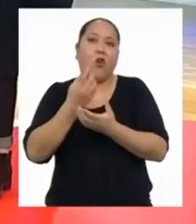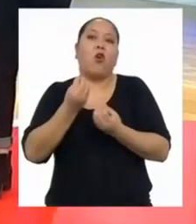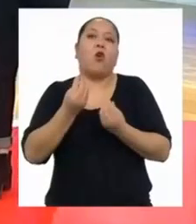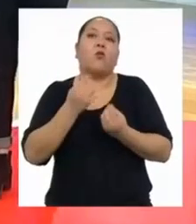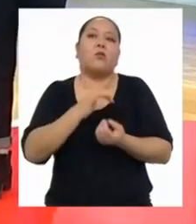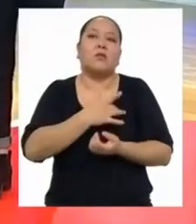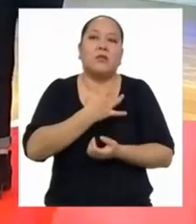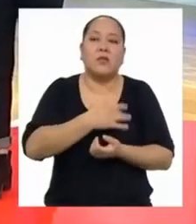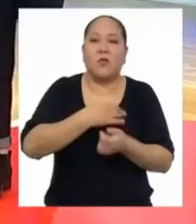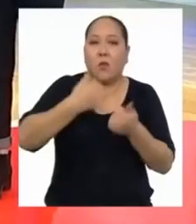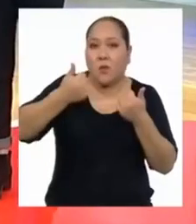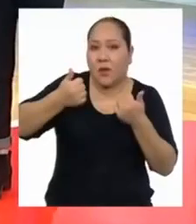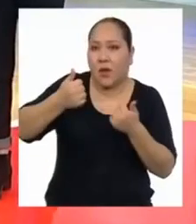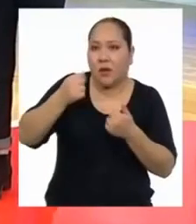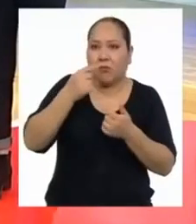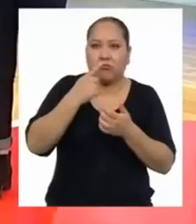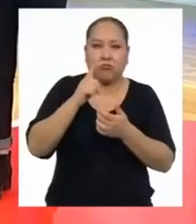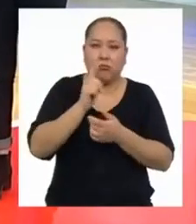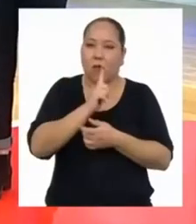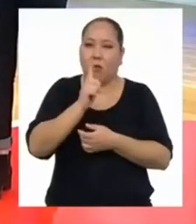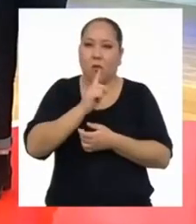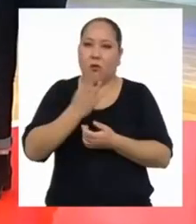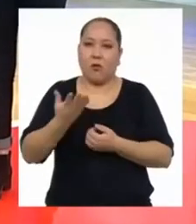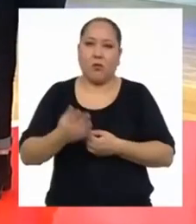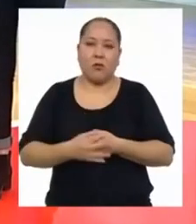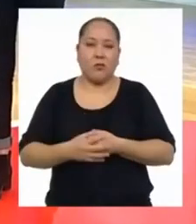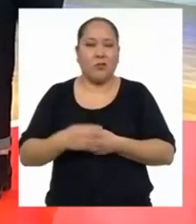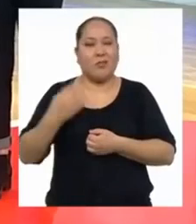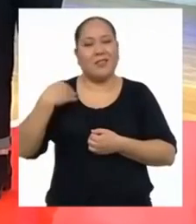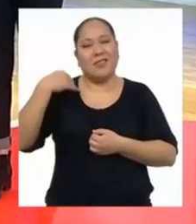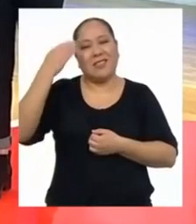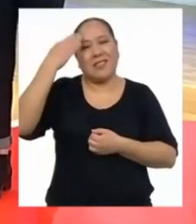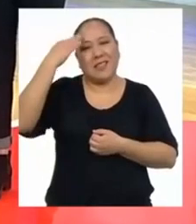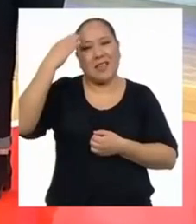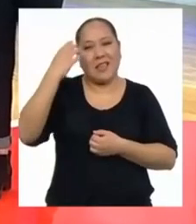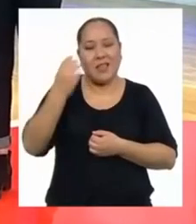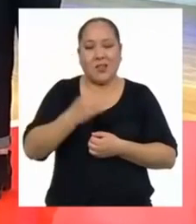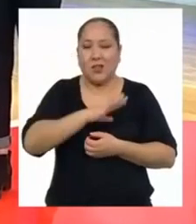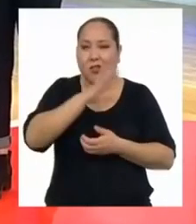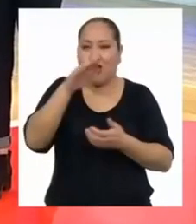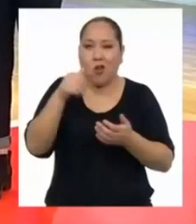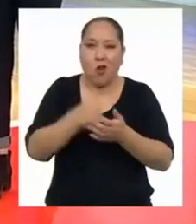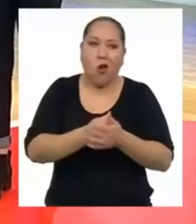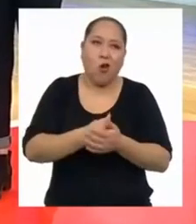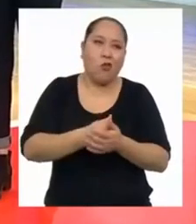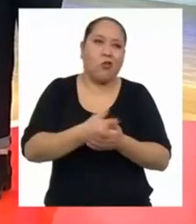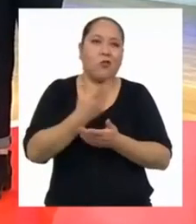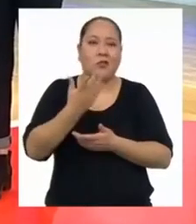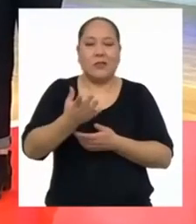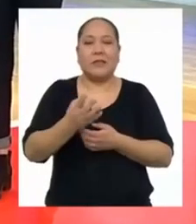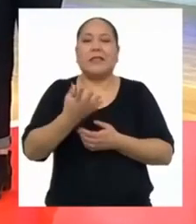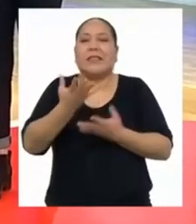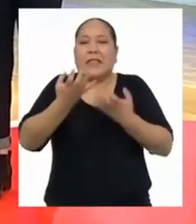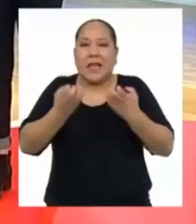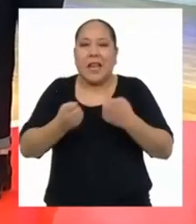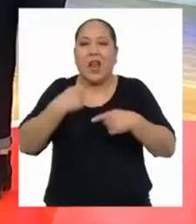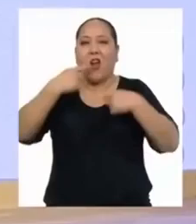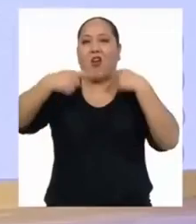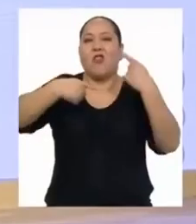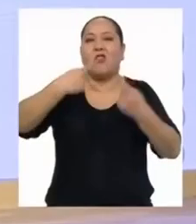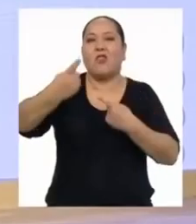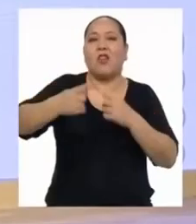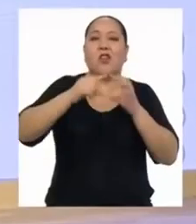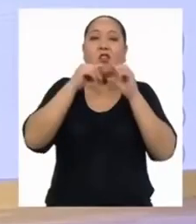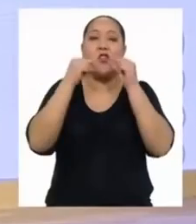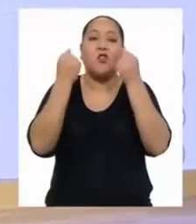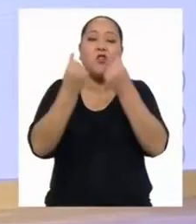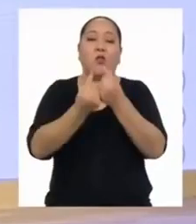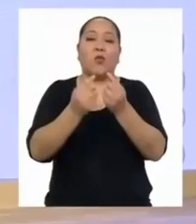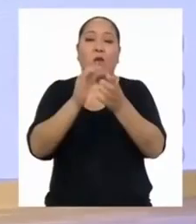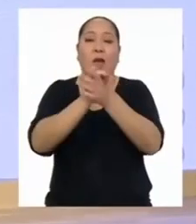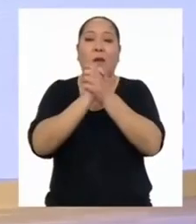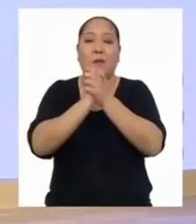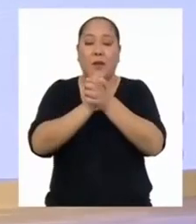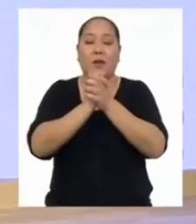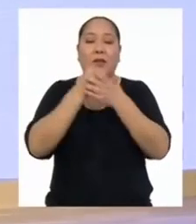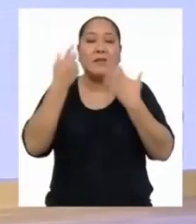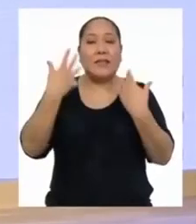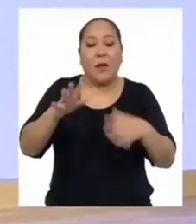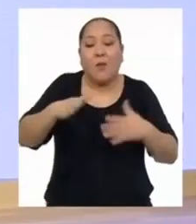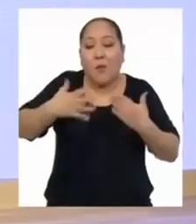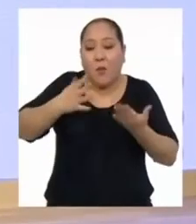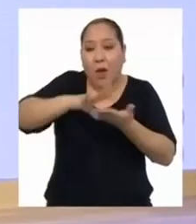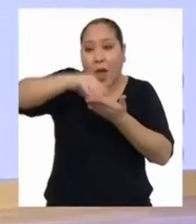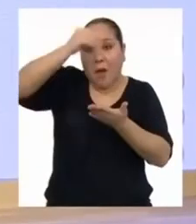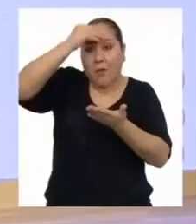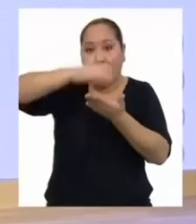Estoy casi segura de que todas y todos tienen muchas ganas de contar un poco más sobre sus grupos de amigos. Ya hemos podido aprender a través